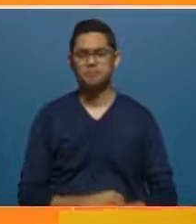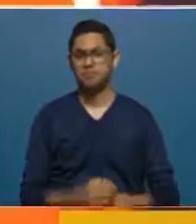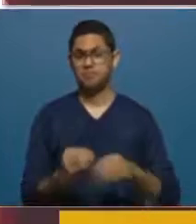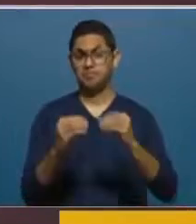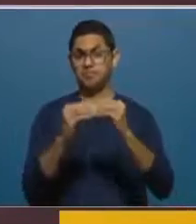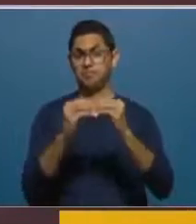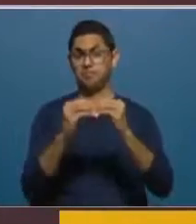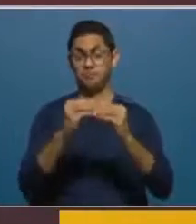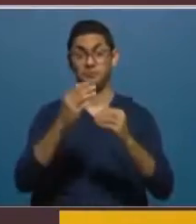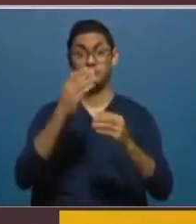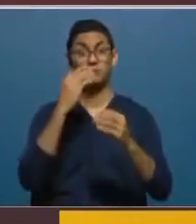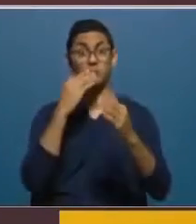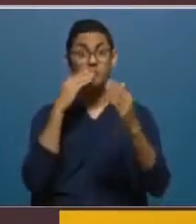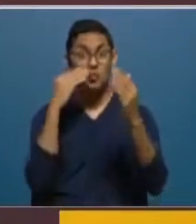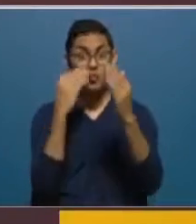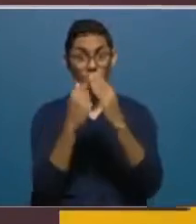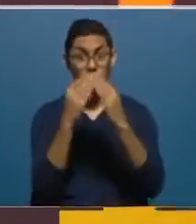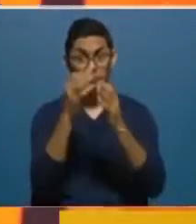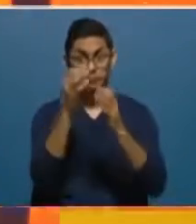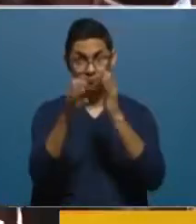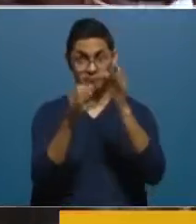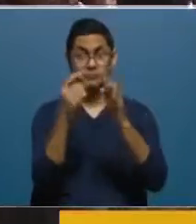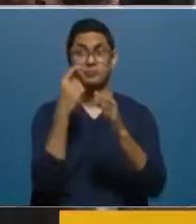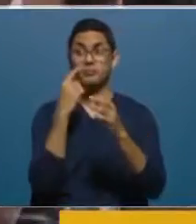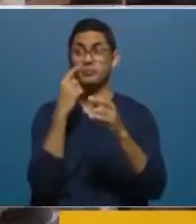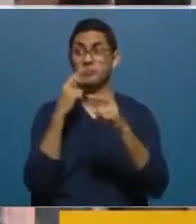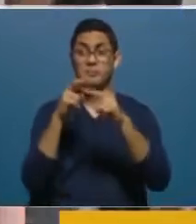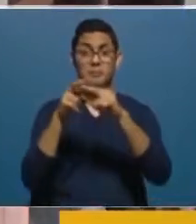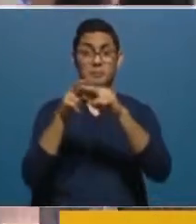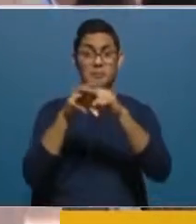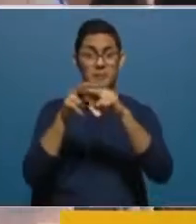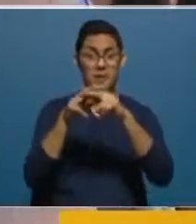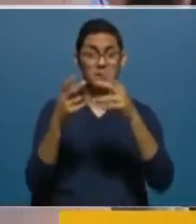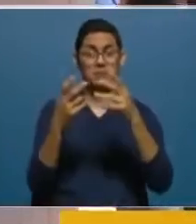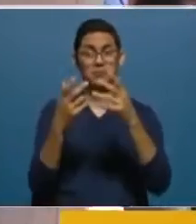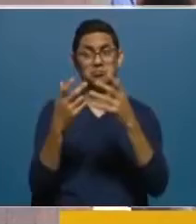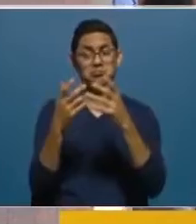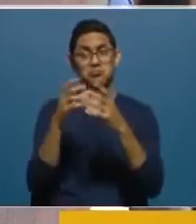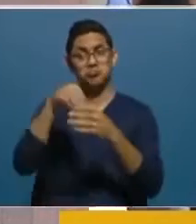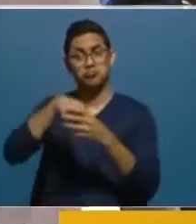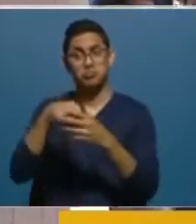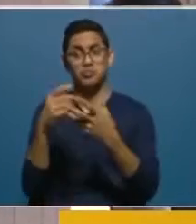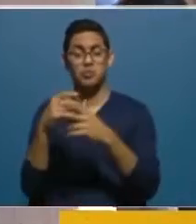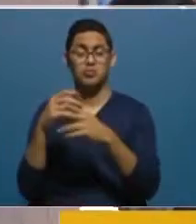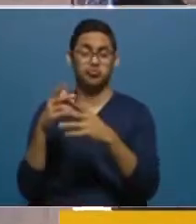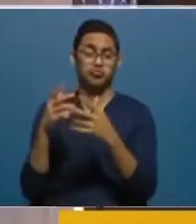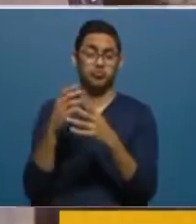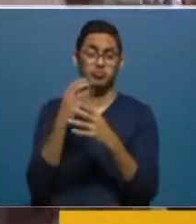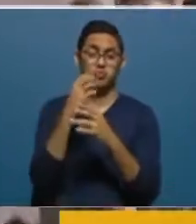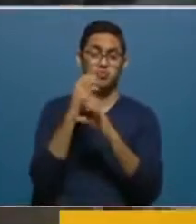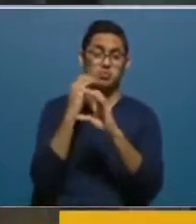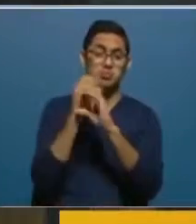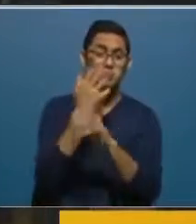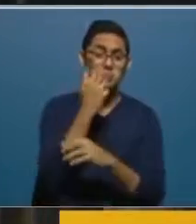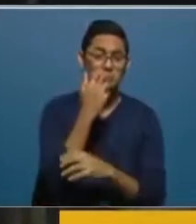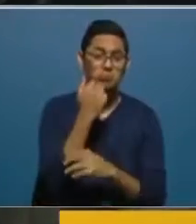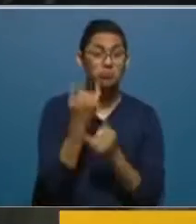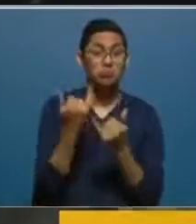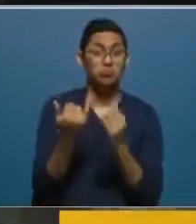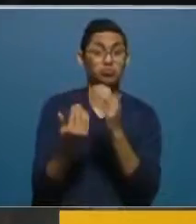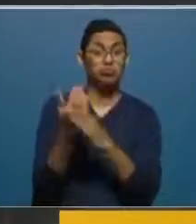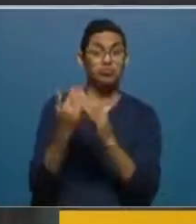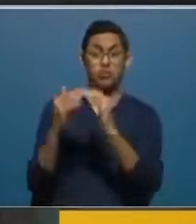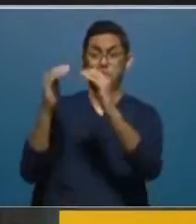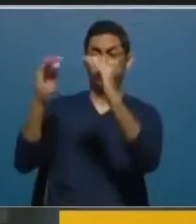Porque una buena noticia recibieron los usuarios que utilizan el Metrobús y el Metro de Panamá, ya que la terminal de transporte de Albrook cuenta con máquinas para